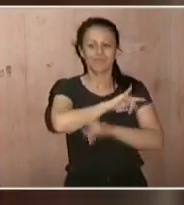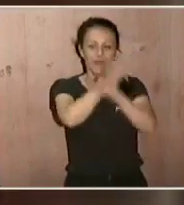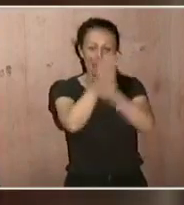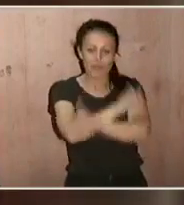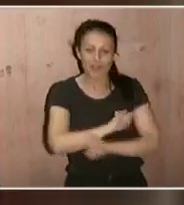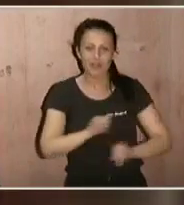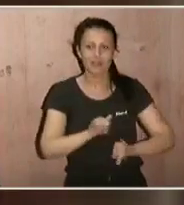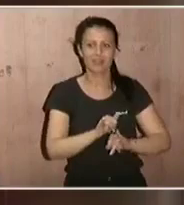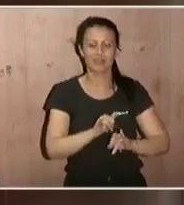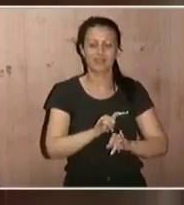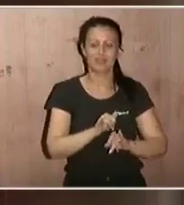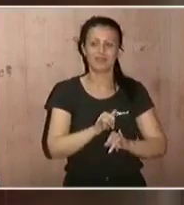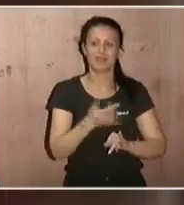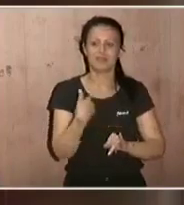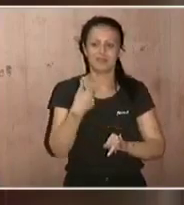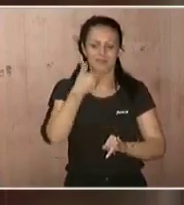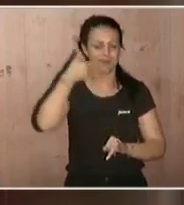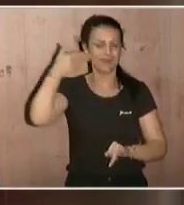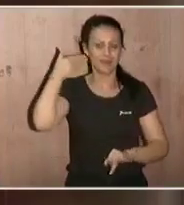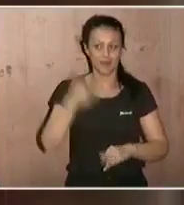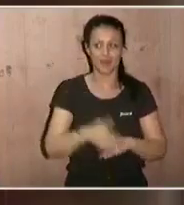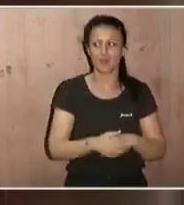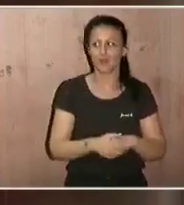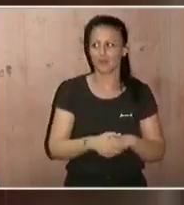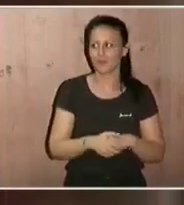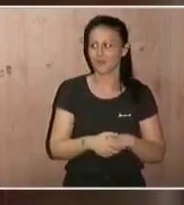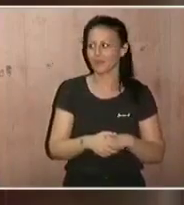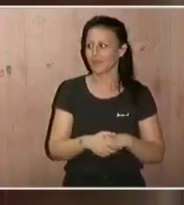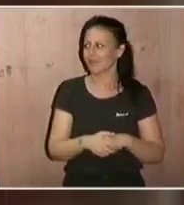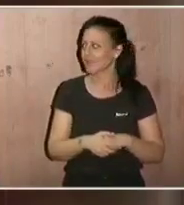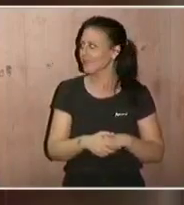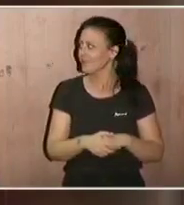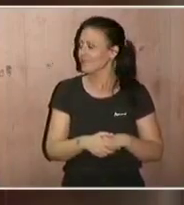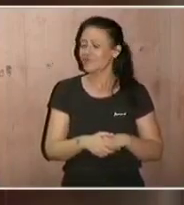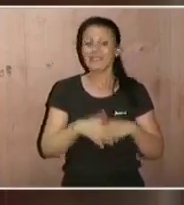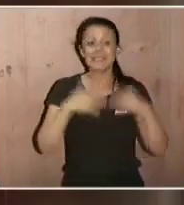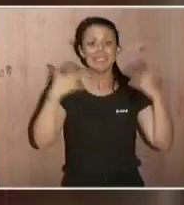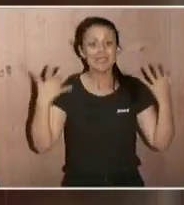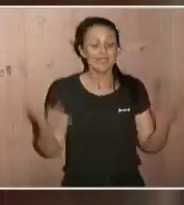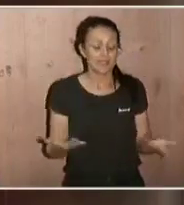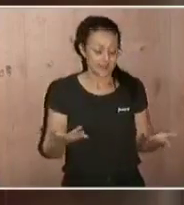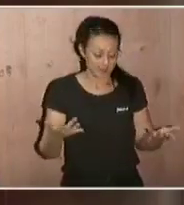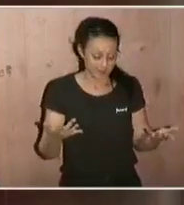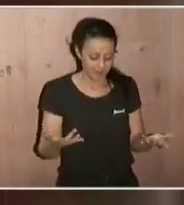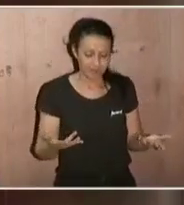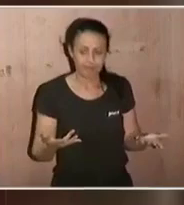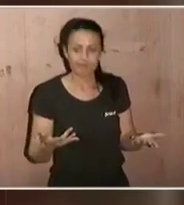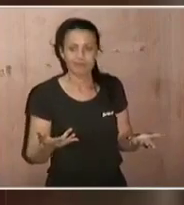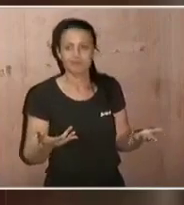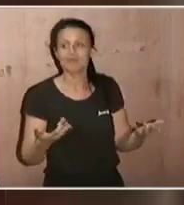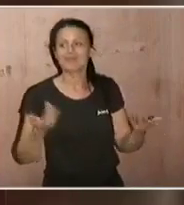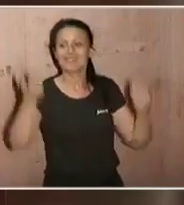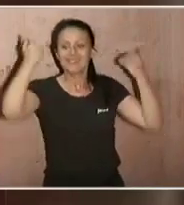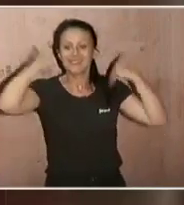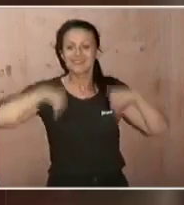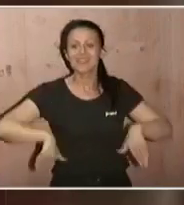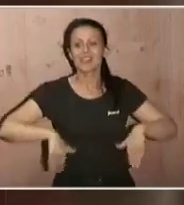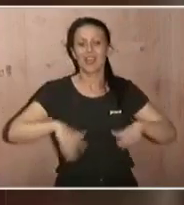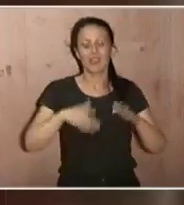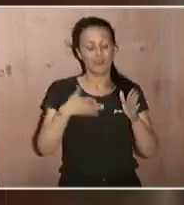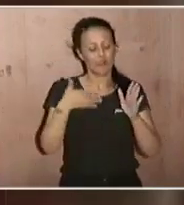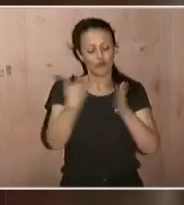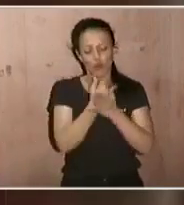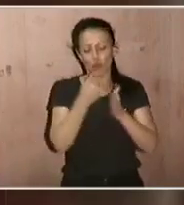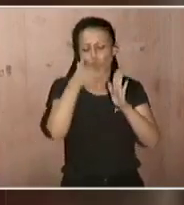disponer de este privilegio. Así pues, Considerados y expuestos todos estos